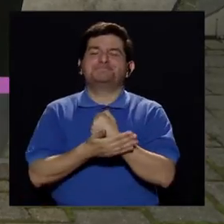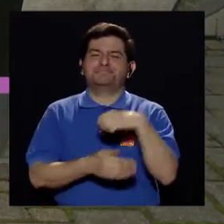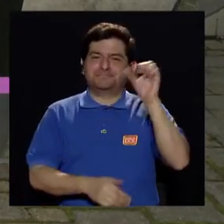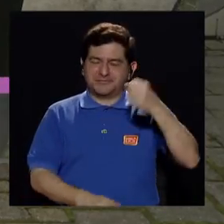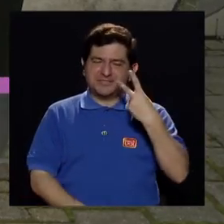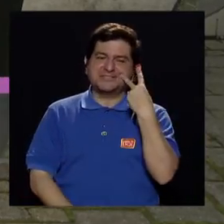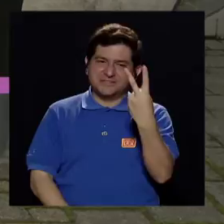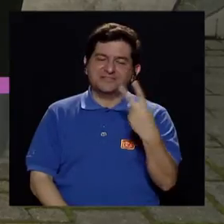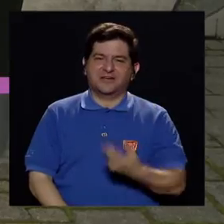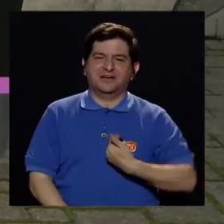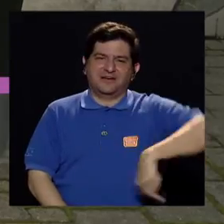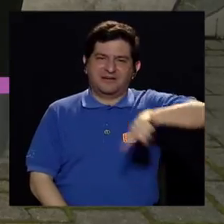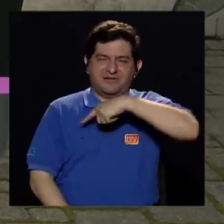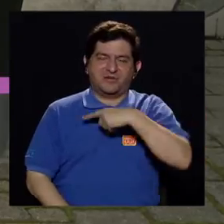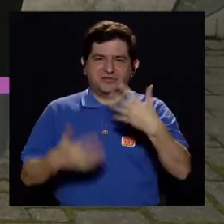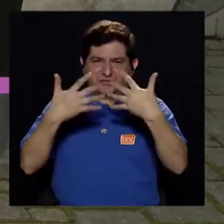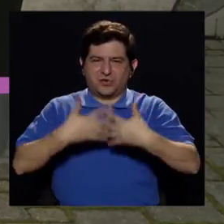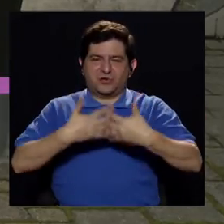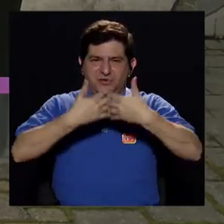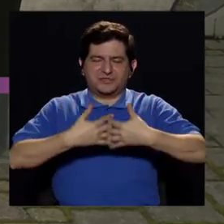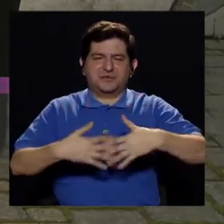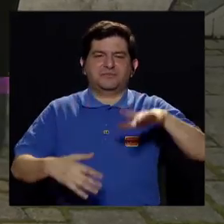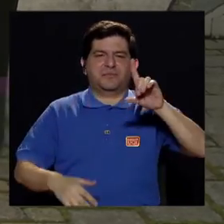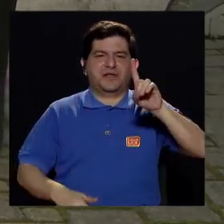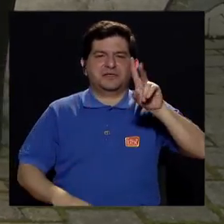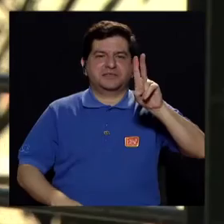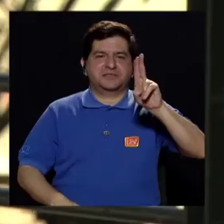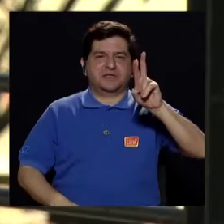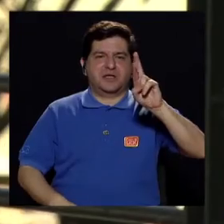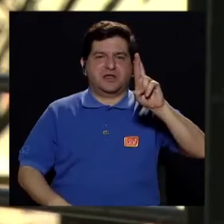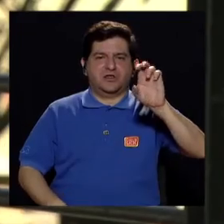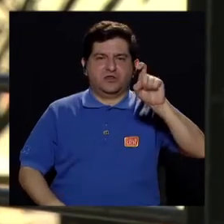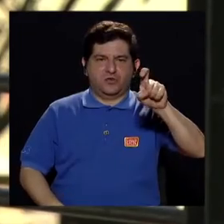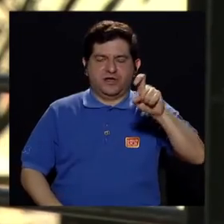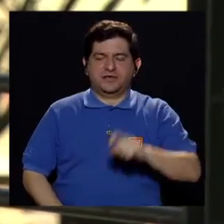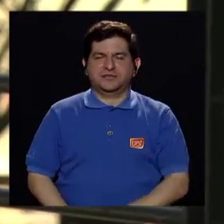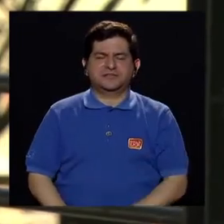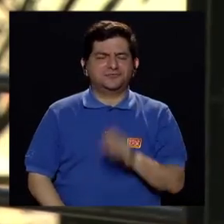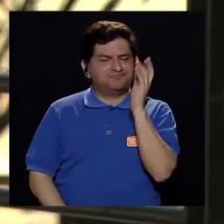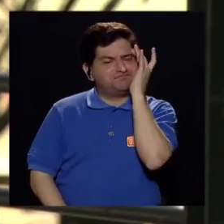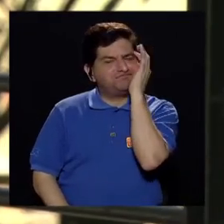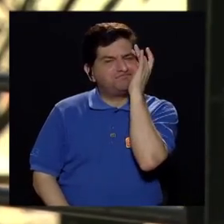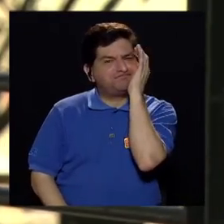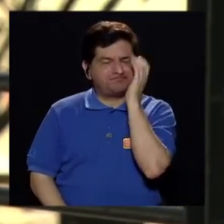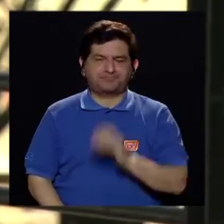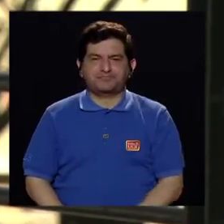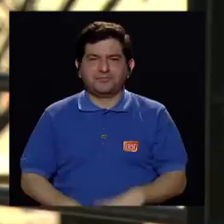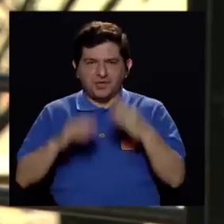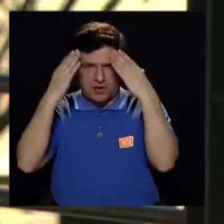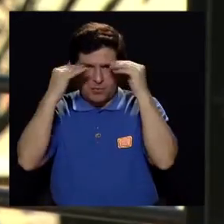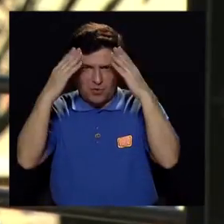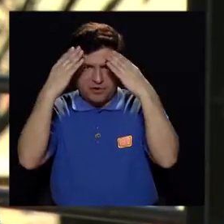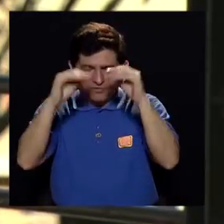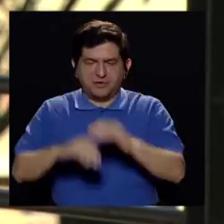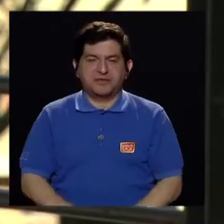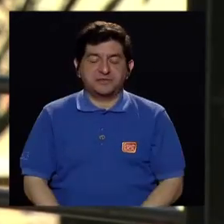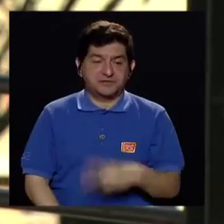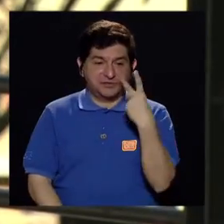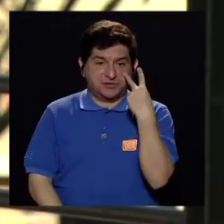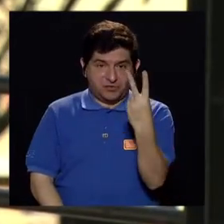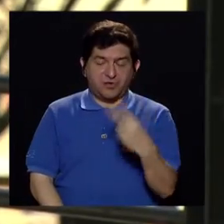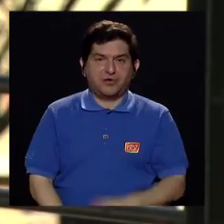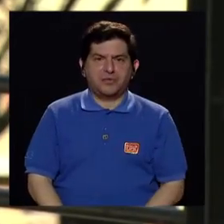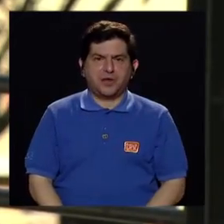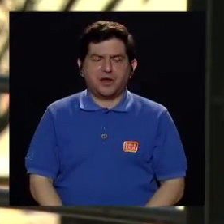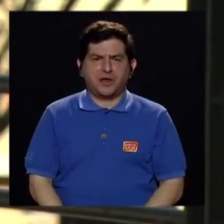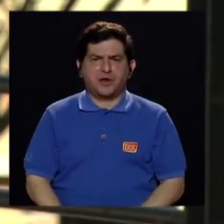bueno, nosotros en la empresa de Durex se ha ido preocupando por esta información porque se ha visto los altos